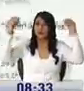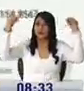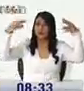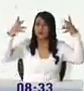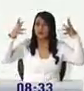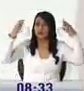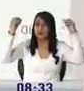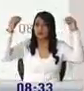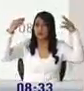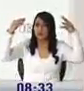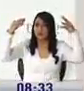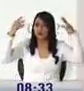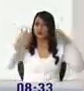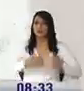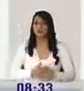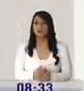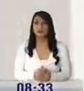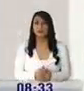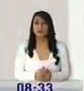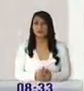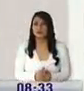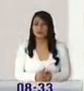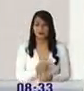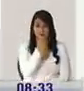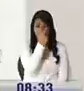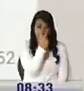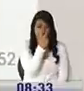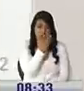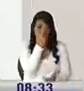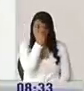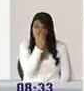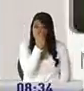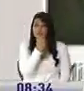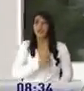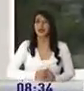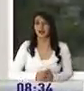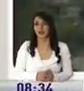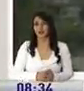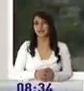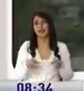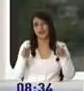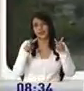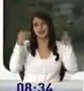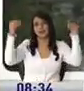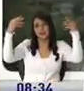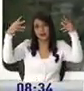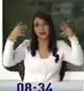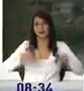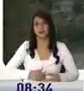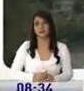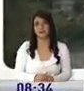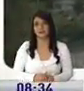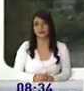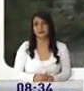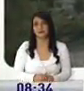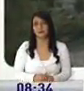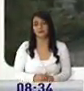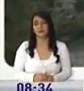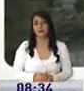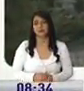focos que estamos bien cieguitos estamos ciegos no no veo Ah s claro ahí están los focos Pues claro ahí están los